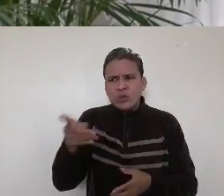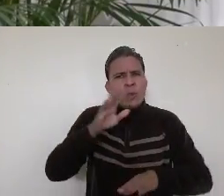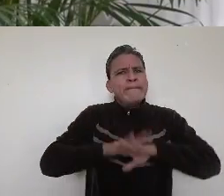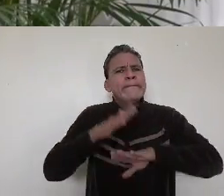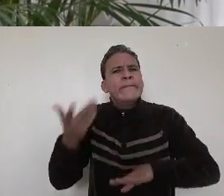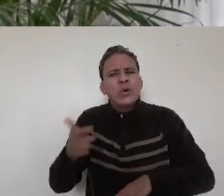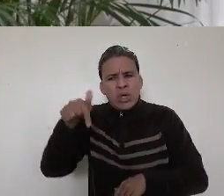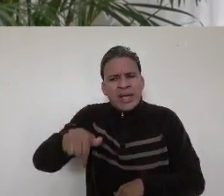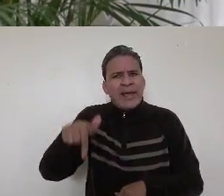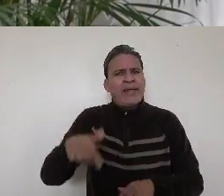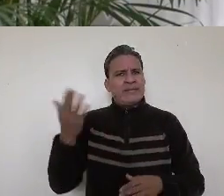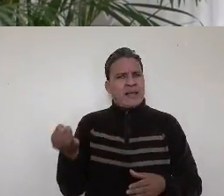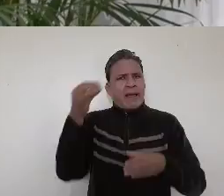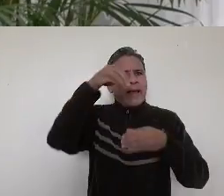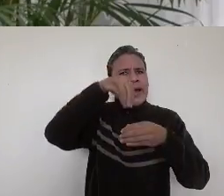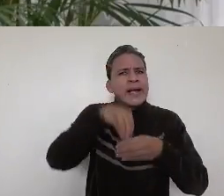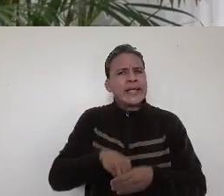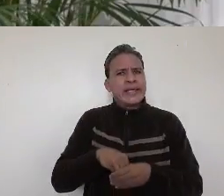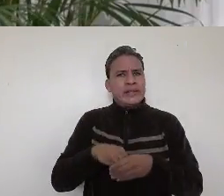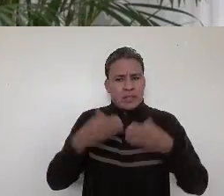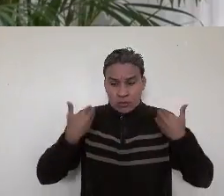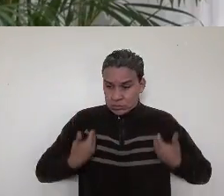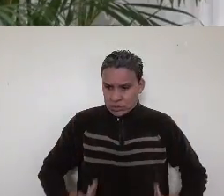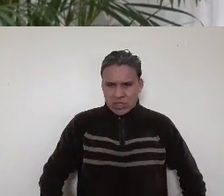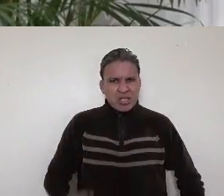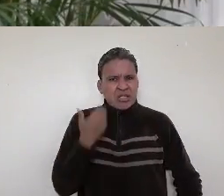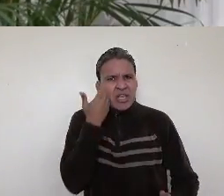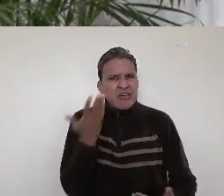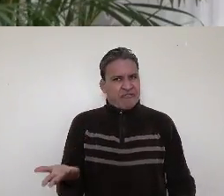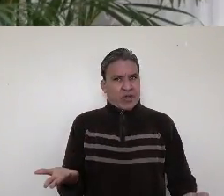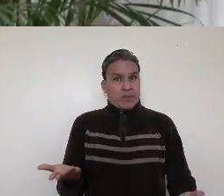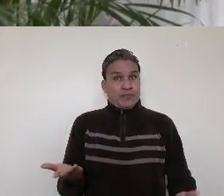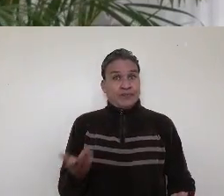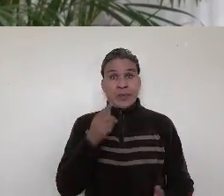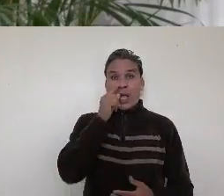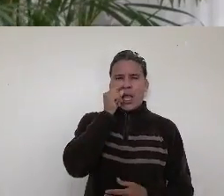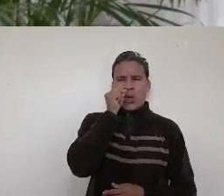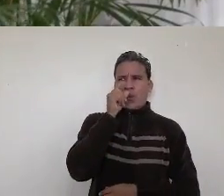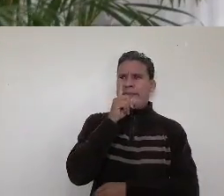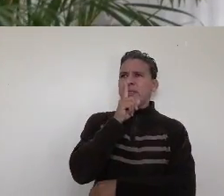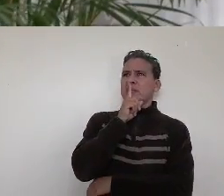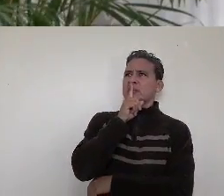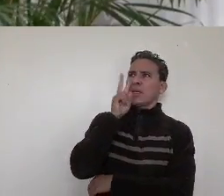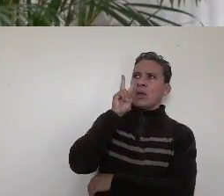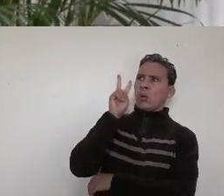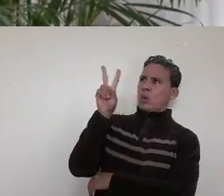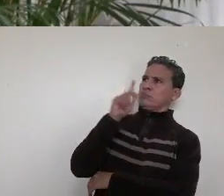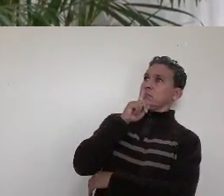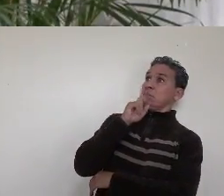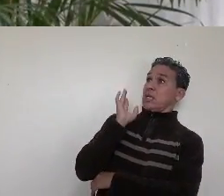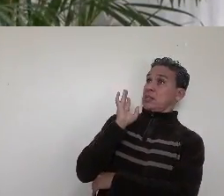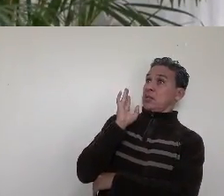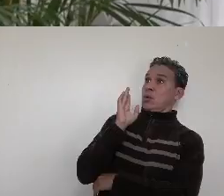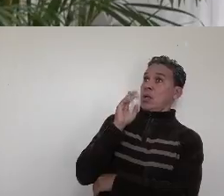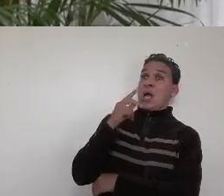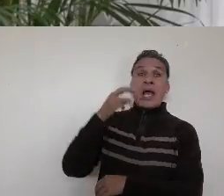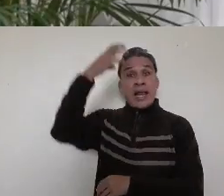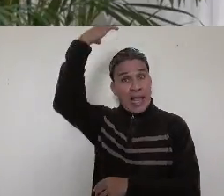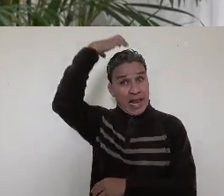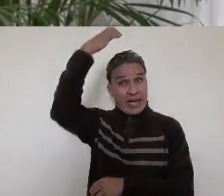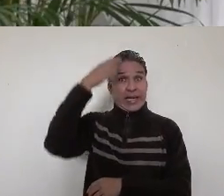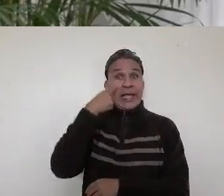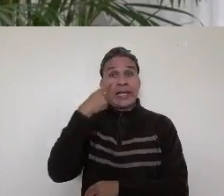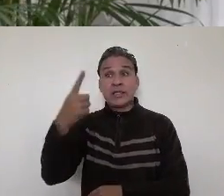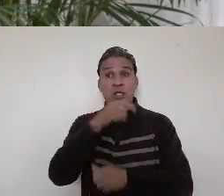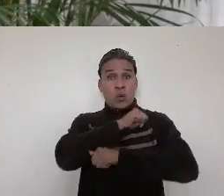fiesta? Aquel hombre se quedó callado. Entonces el rey dijo a los criados: Átenlo de pies y